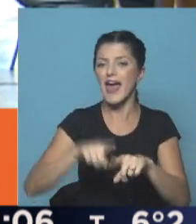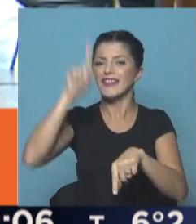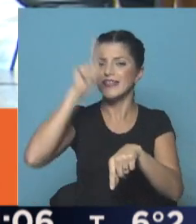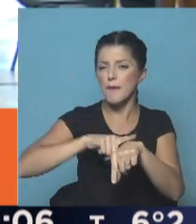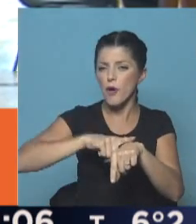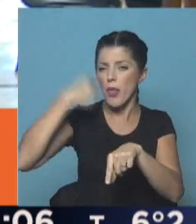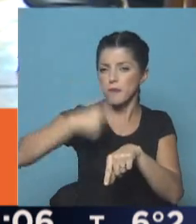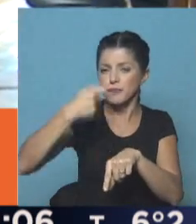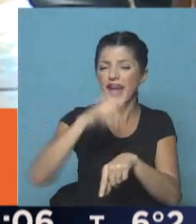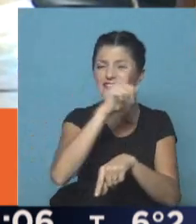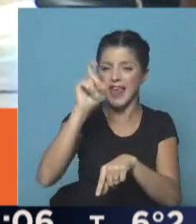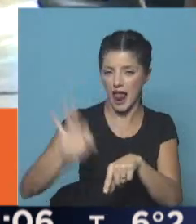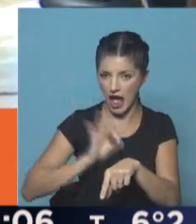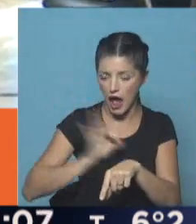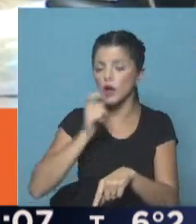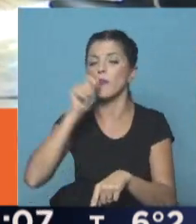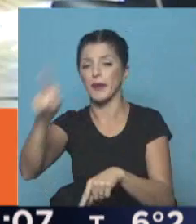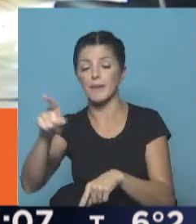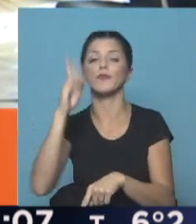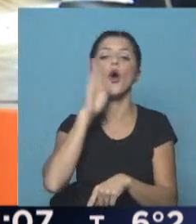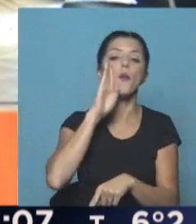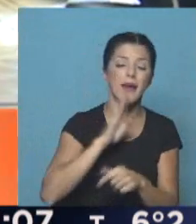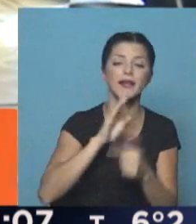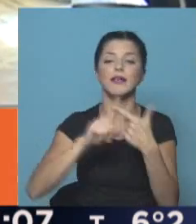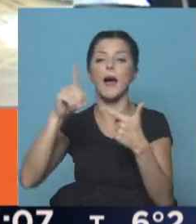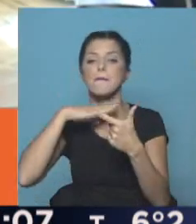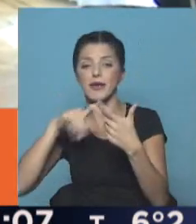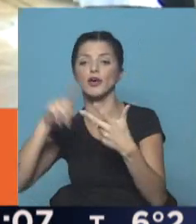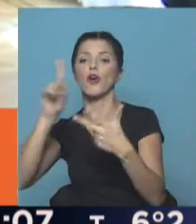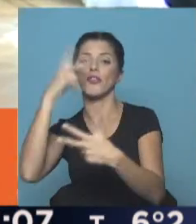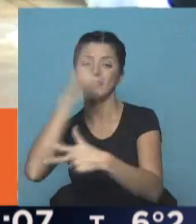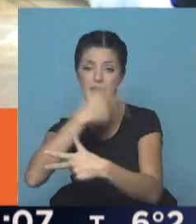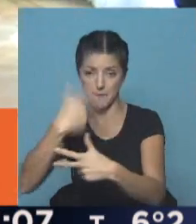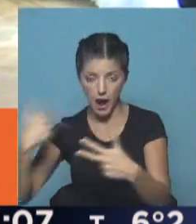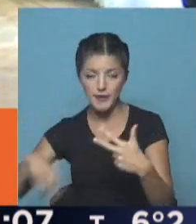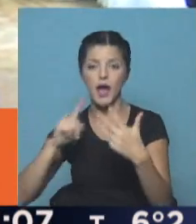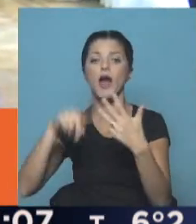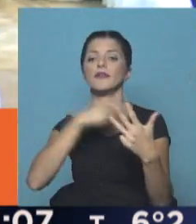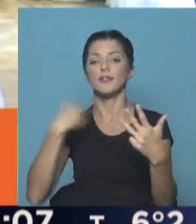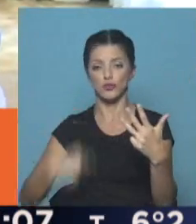como México, Bélgica, Irlanda, China, Dinamarca o Suecia.